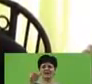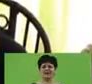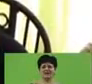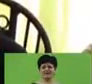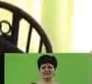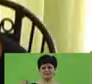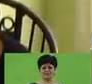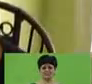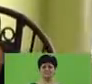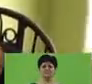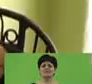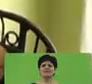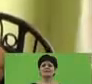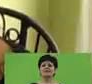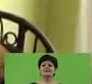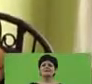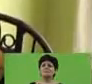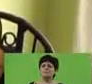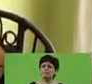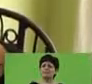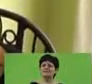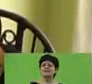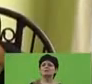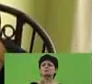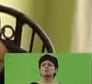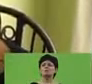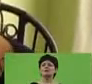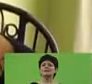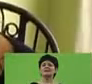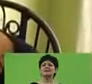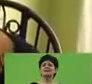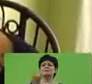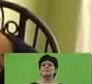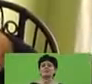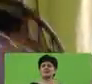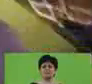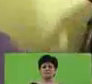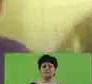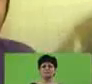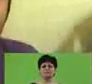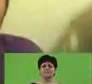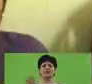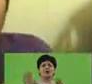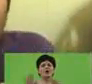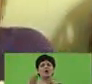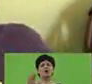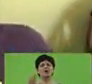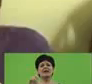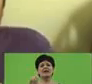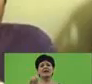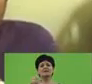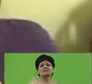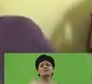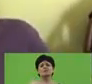acá en Argentina. Así que iniciándome en esto de la diversidad funcional. Hola, yo soy Andrés González de Caracas,